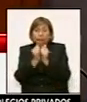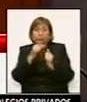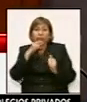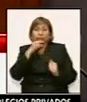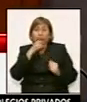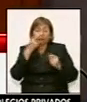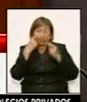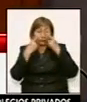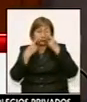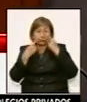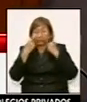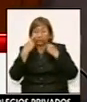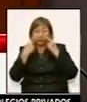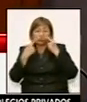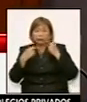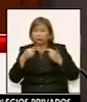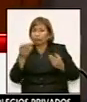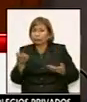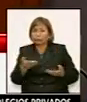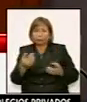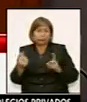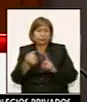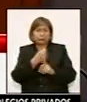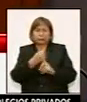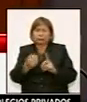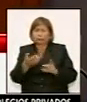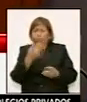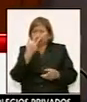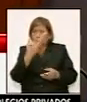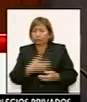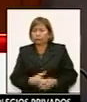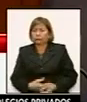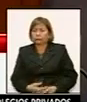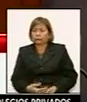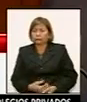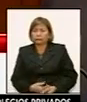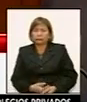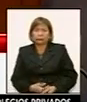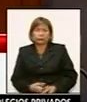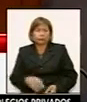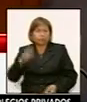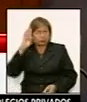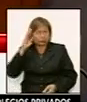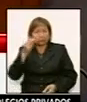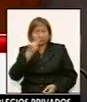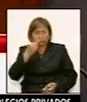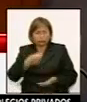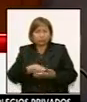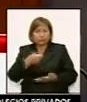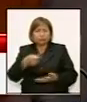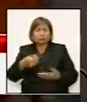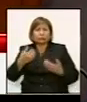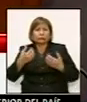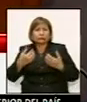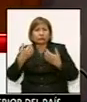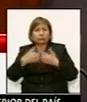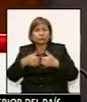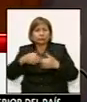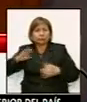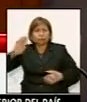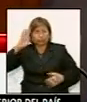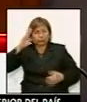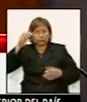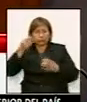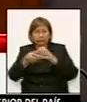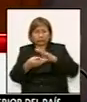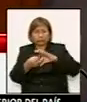visto llorar cuando los policías no solo las tratan como lo hemos visto en el video, policías que son pagados por las empresas mineras o por las empresas petroleras